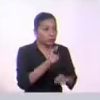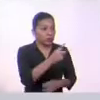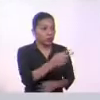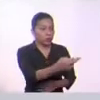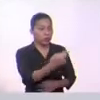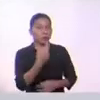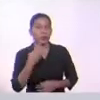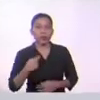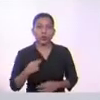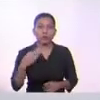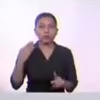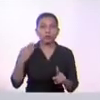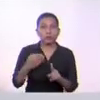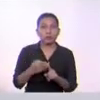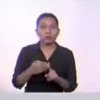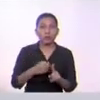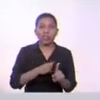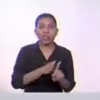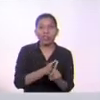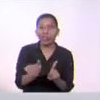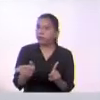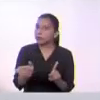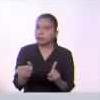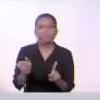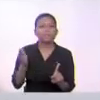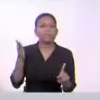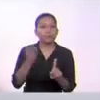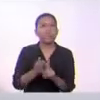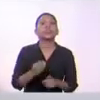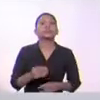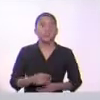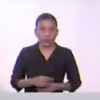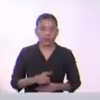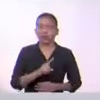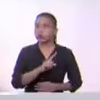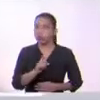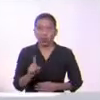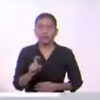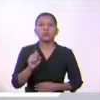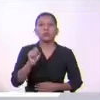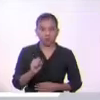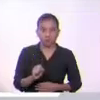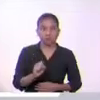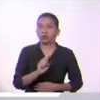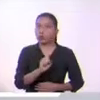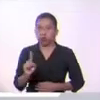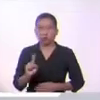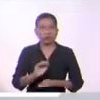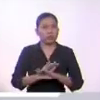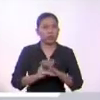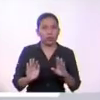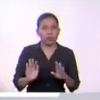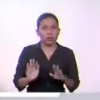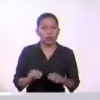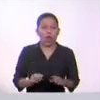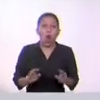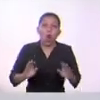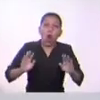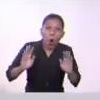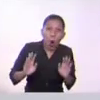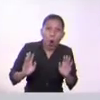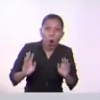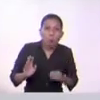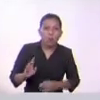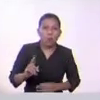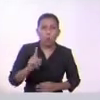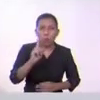lo que se trata de preguntas cerradas, con respuestas con sí, no o con una